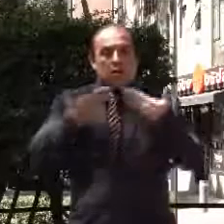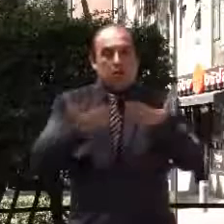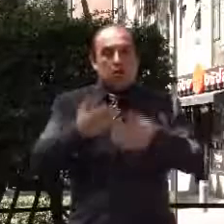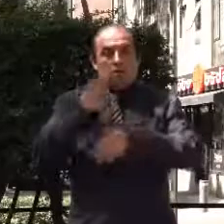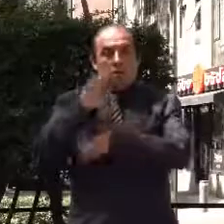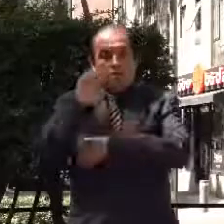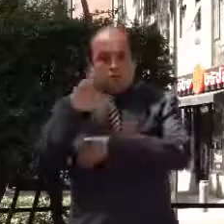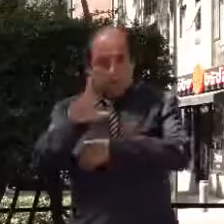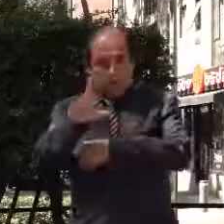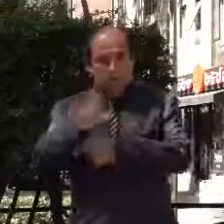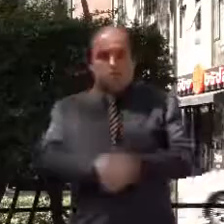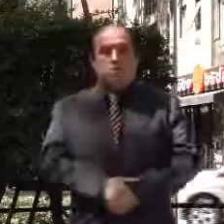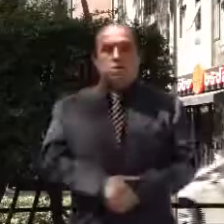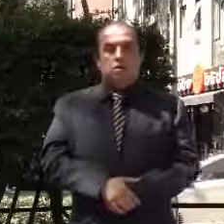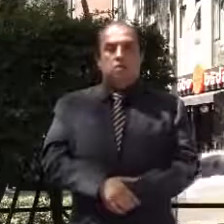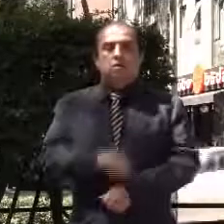Sí.